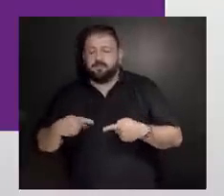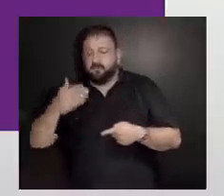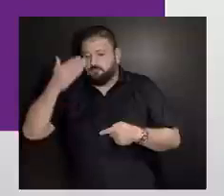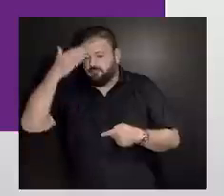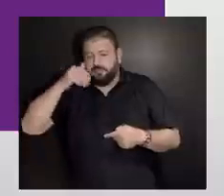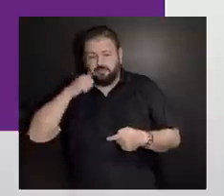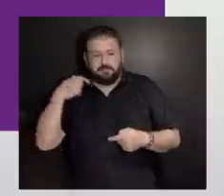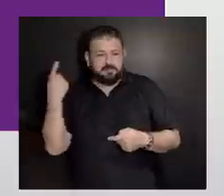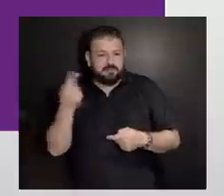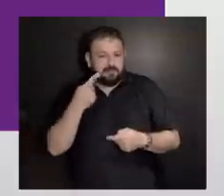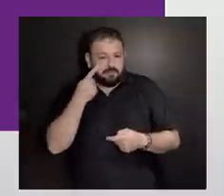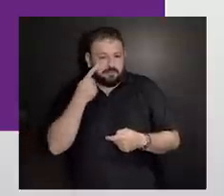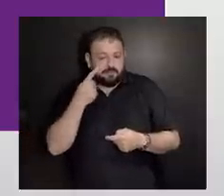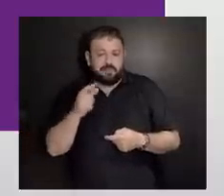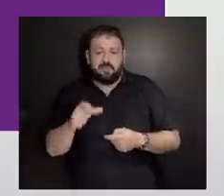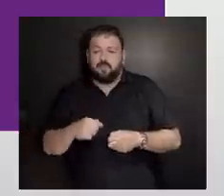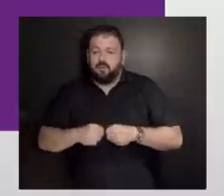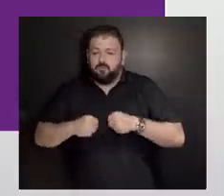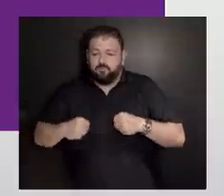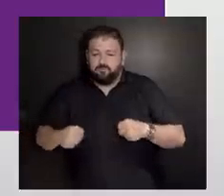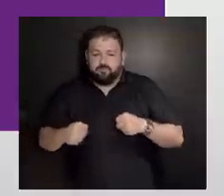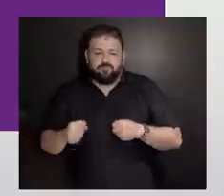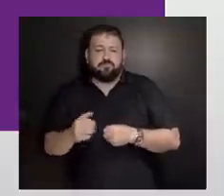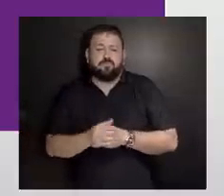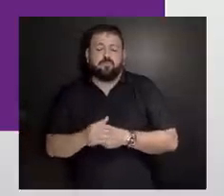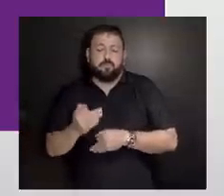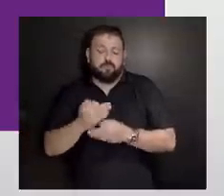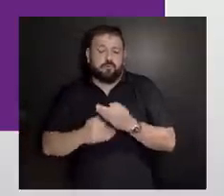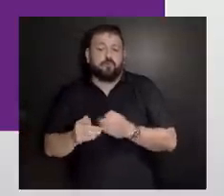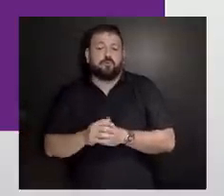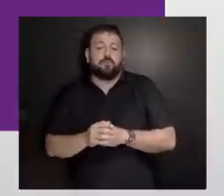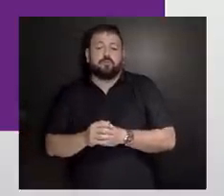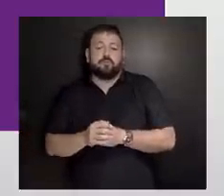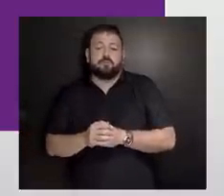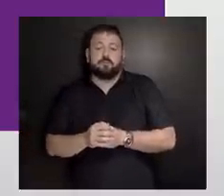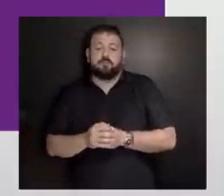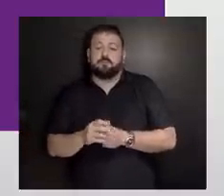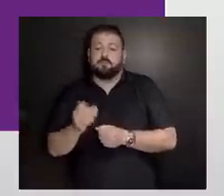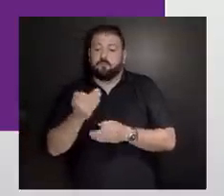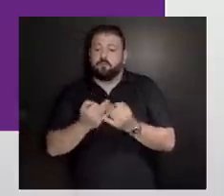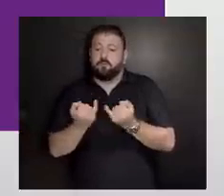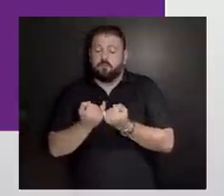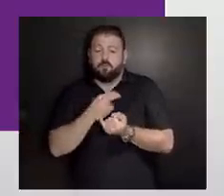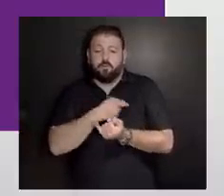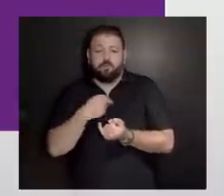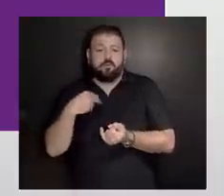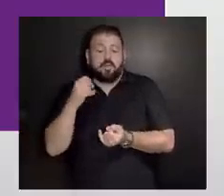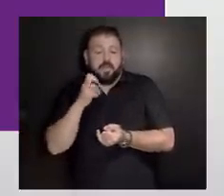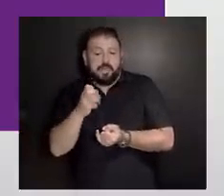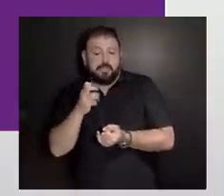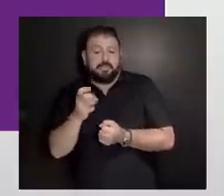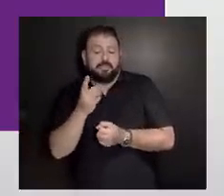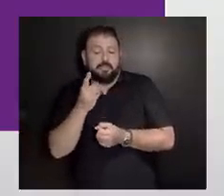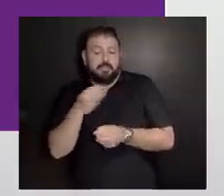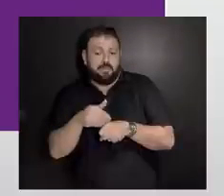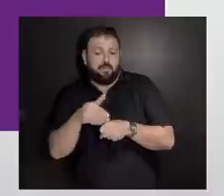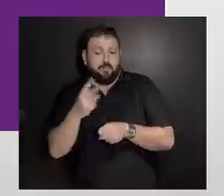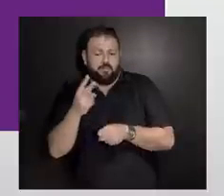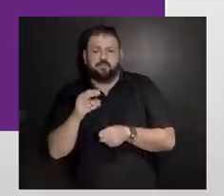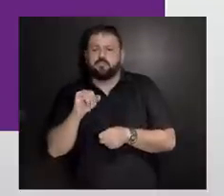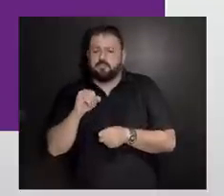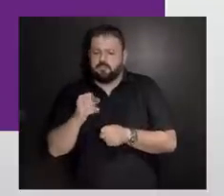sobrepeso. Aquí no hay presencia de cuerpos cetónicos. ¿Por qué? Porque aquí sí producimos insulina. Entonces, el problema no